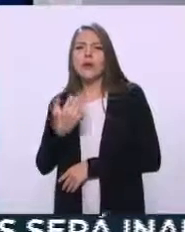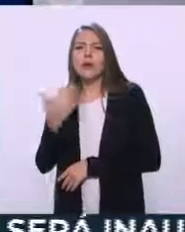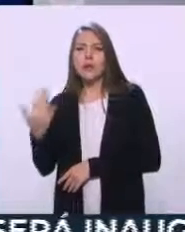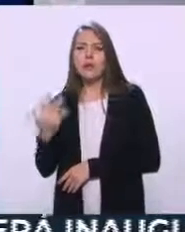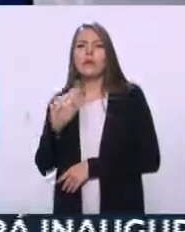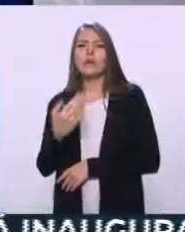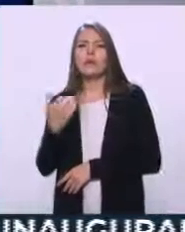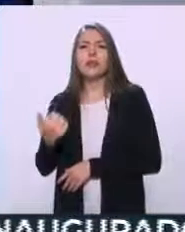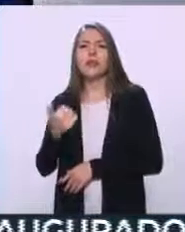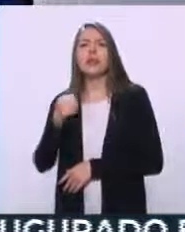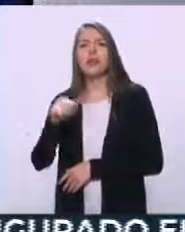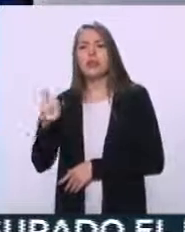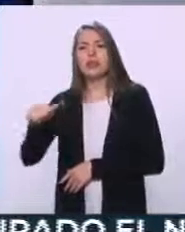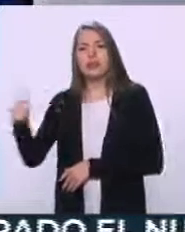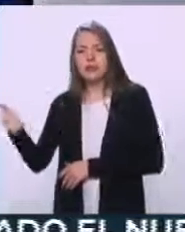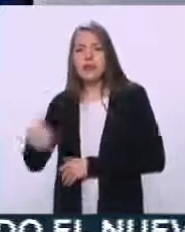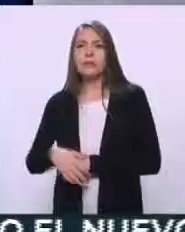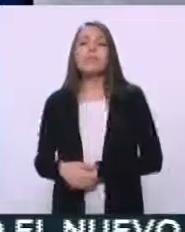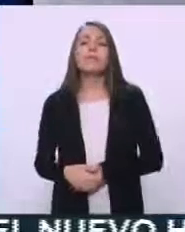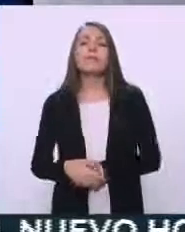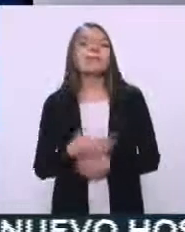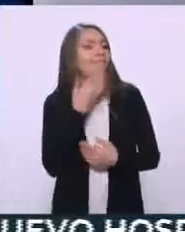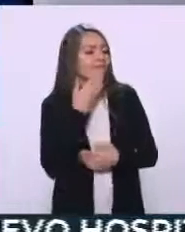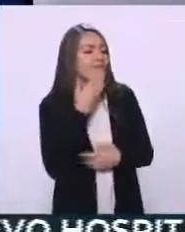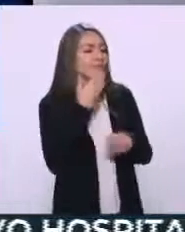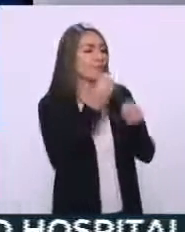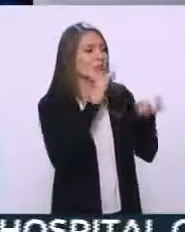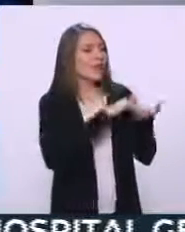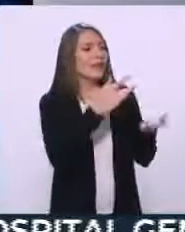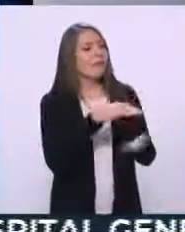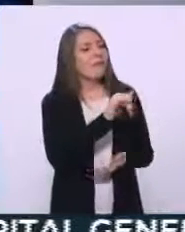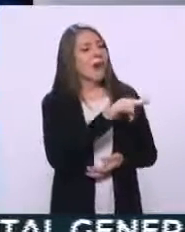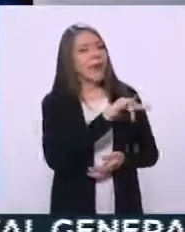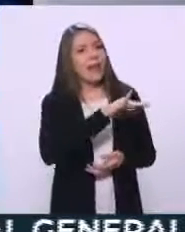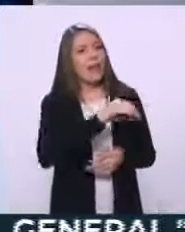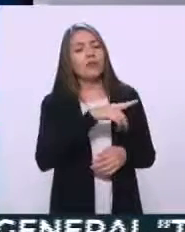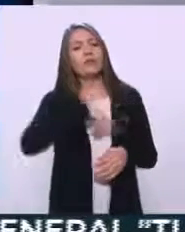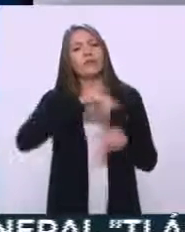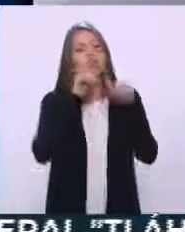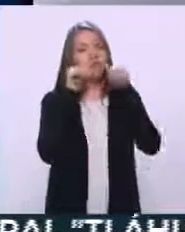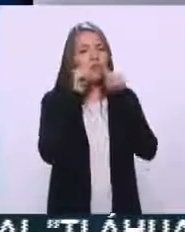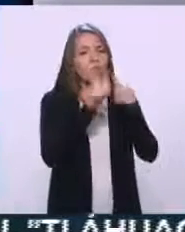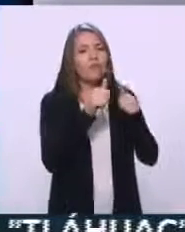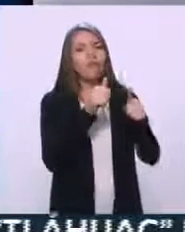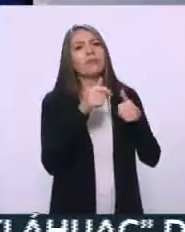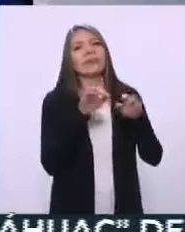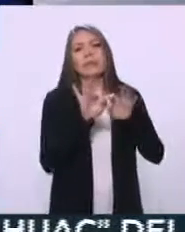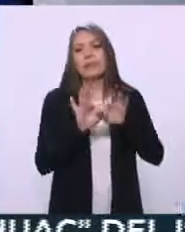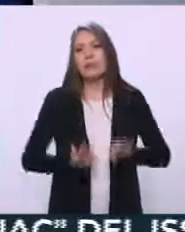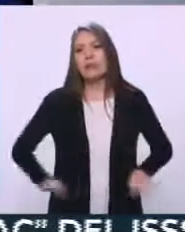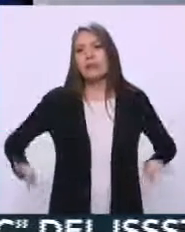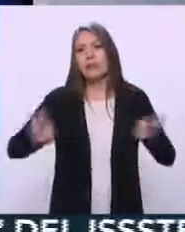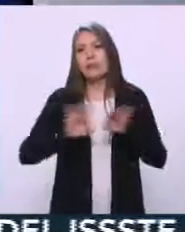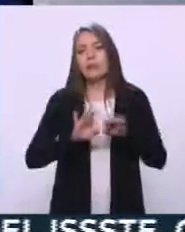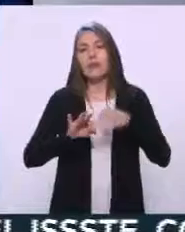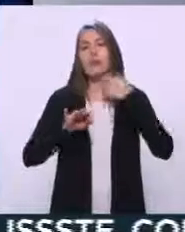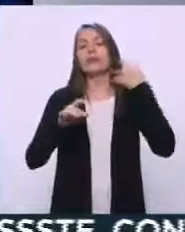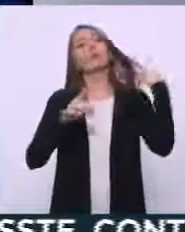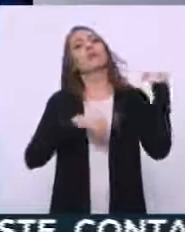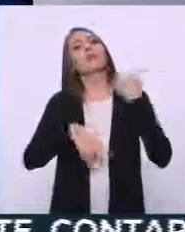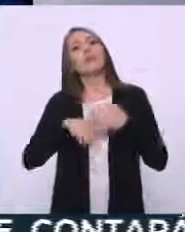55-56-58-11-11. Muy bien. Gracias. Muy bien, Mariano, muchas gracias. Pues entonces nosotros estamos pendientes. Muy importante instar a